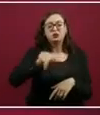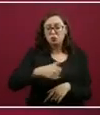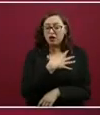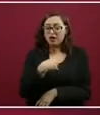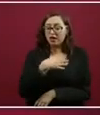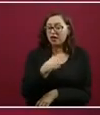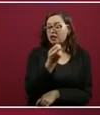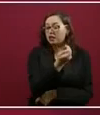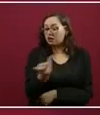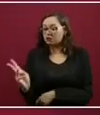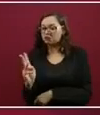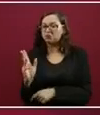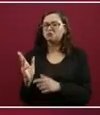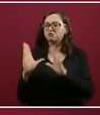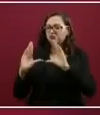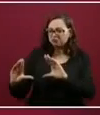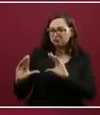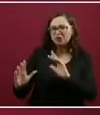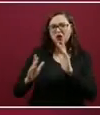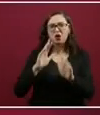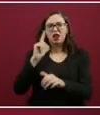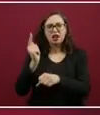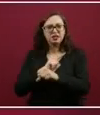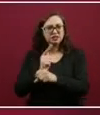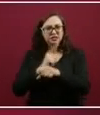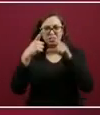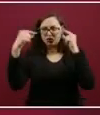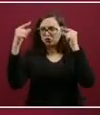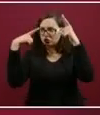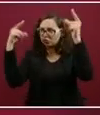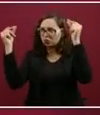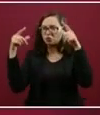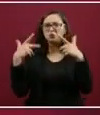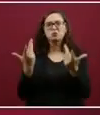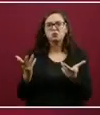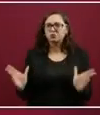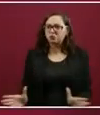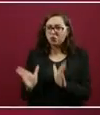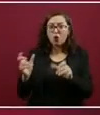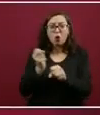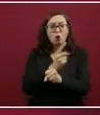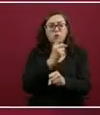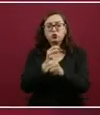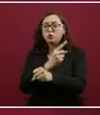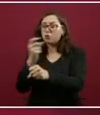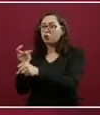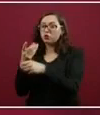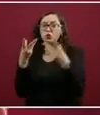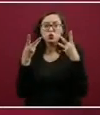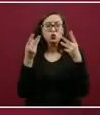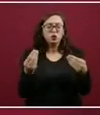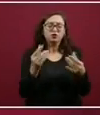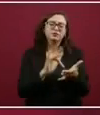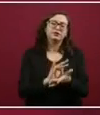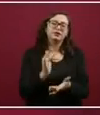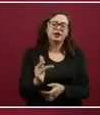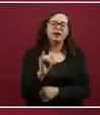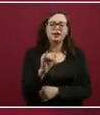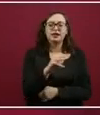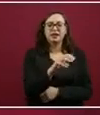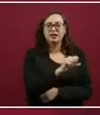fue gracias al IMSS como pudo ella rehacer su vida. Porque ante una